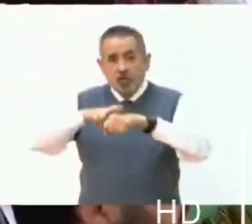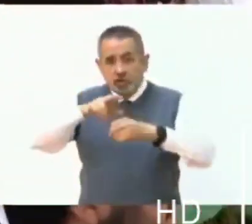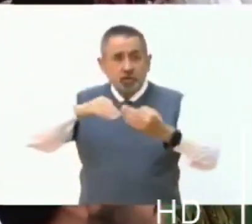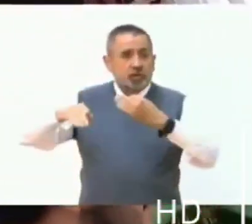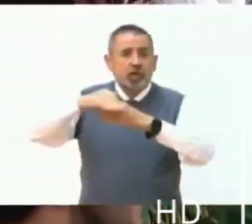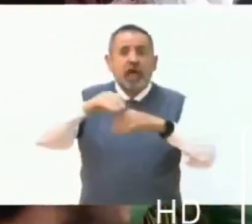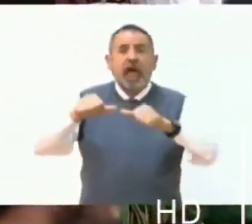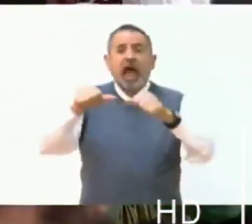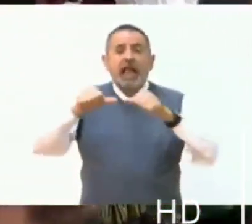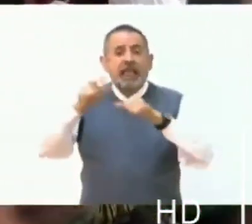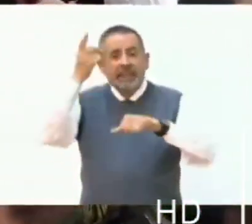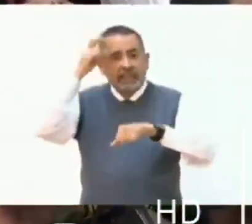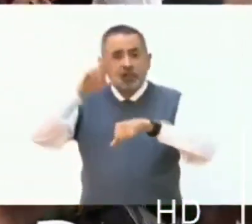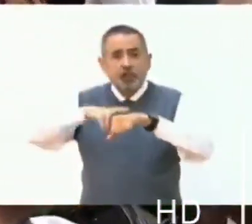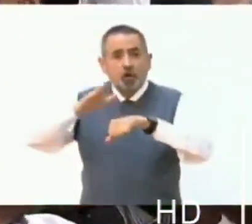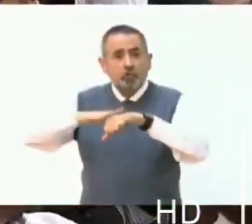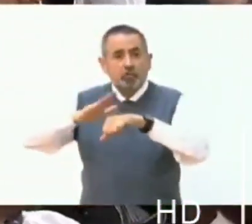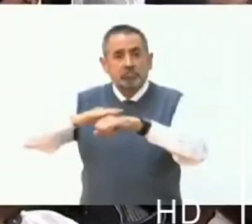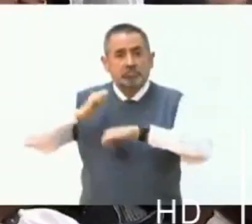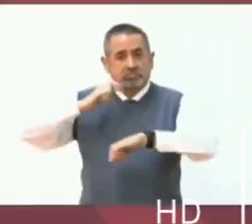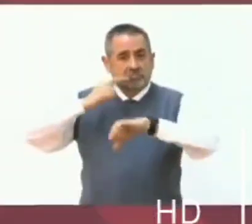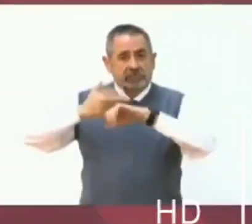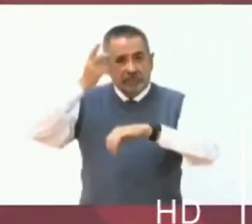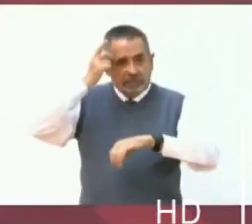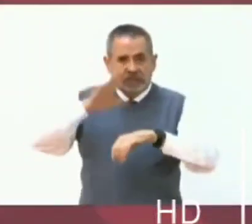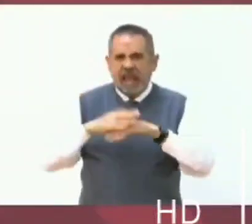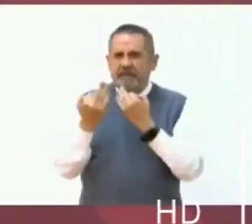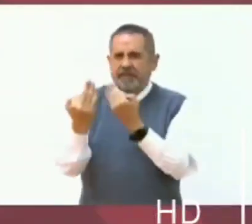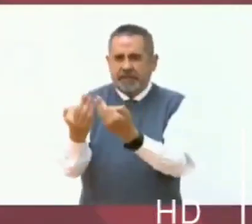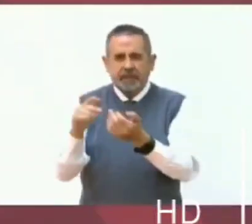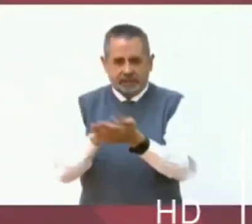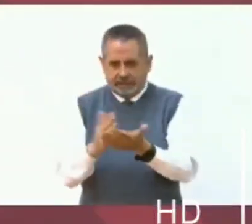los directores de área, por favor, que están aquí enfrente.